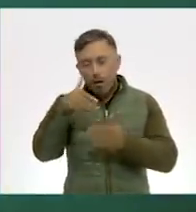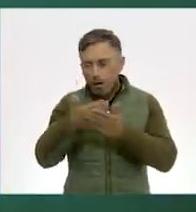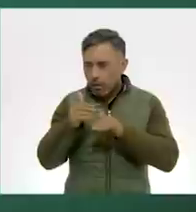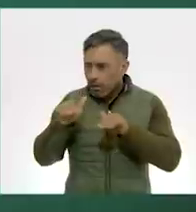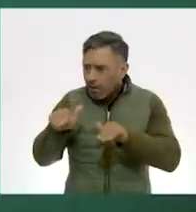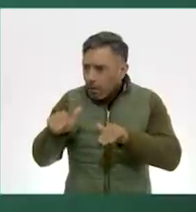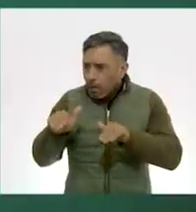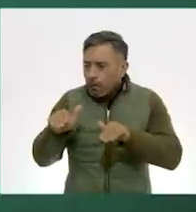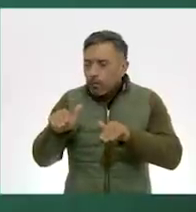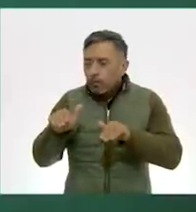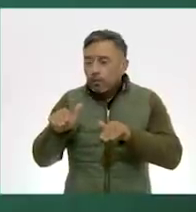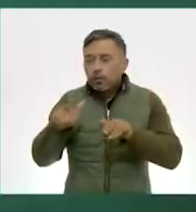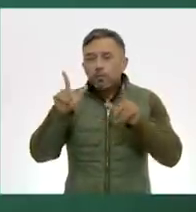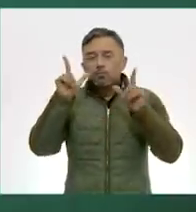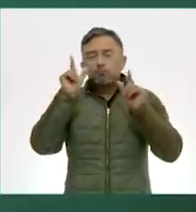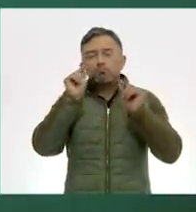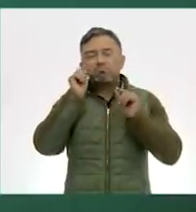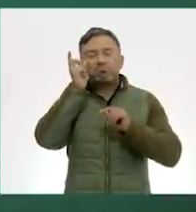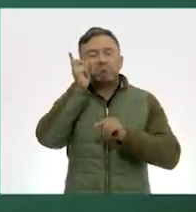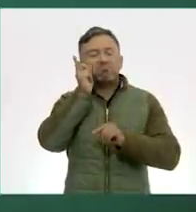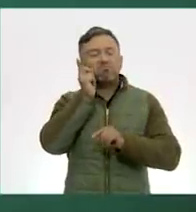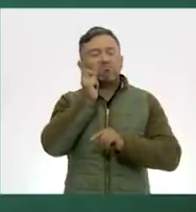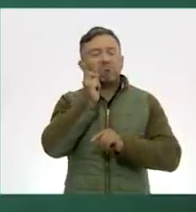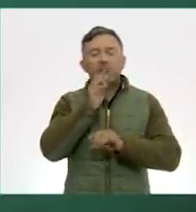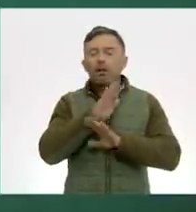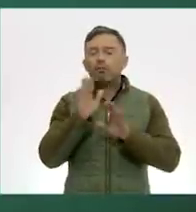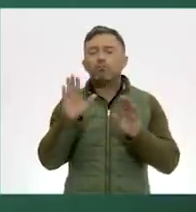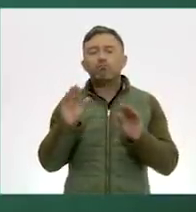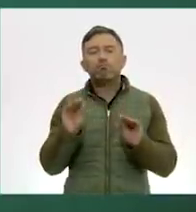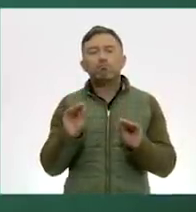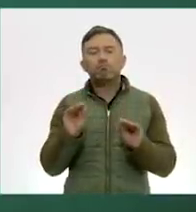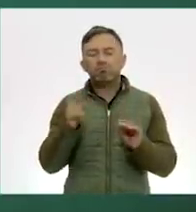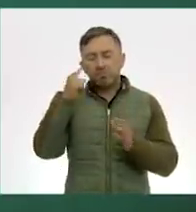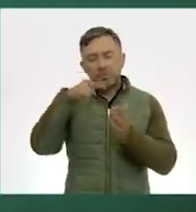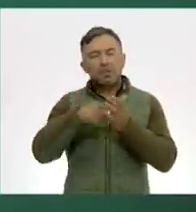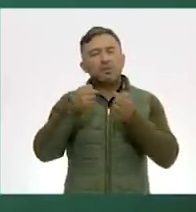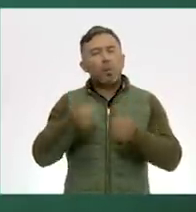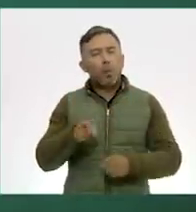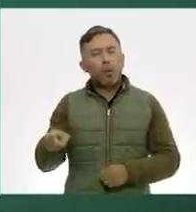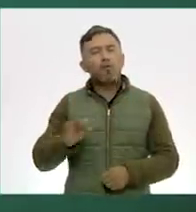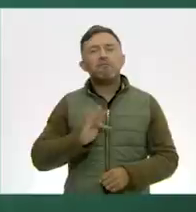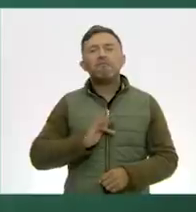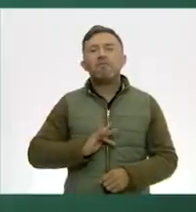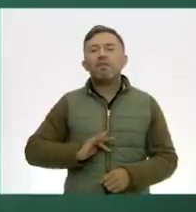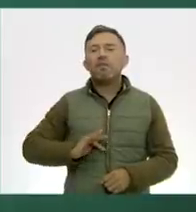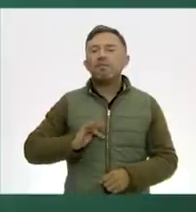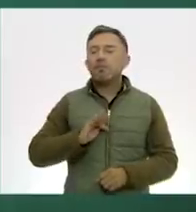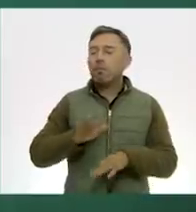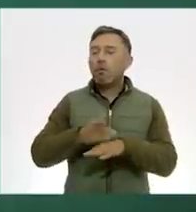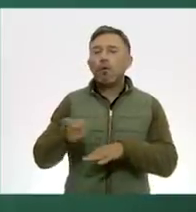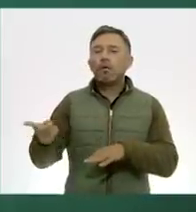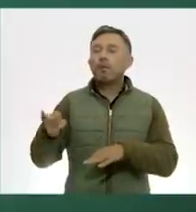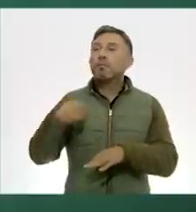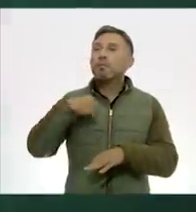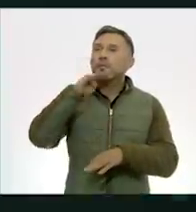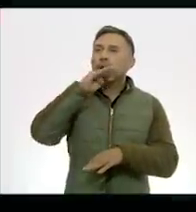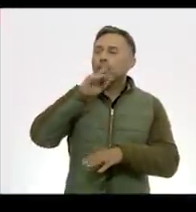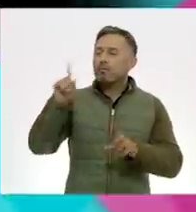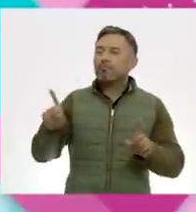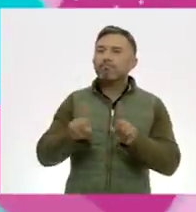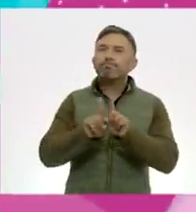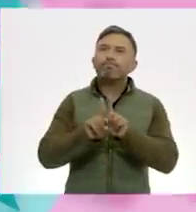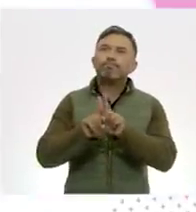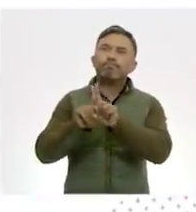tene ingohelili, kima kuyole, tuments ok ubin, uchukpach inkich pangnay.